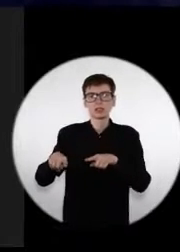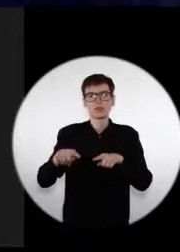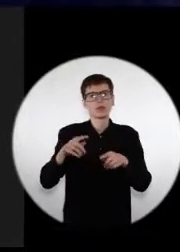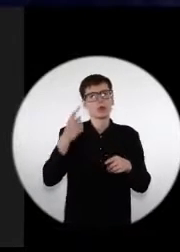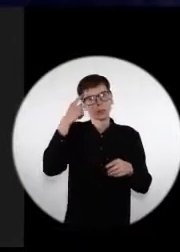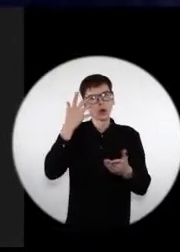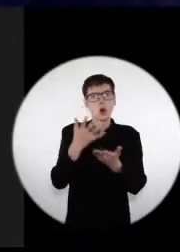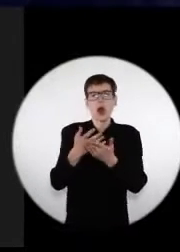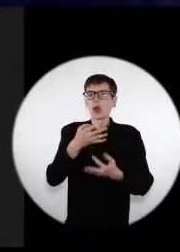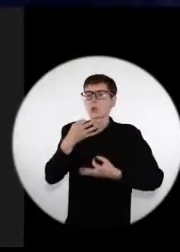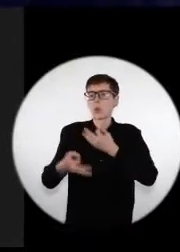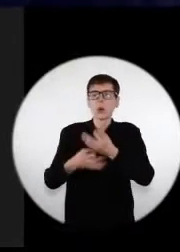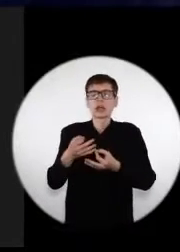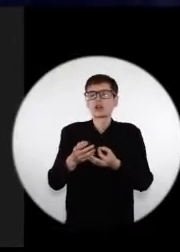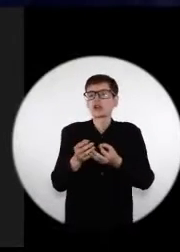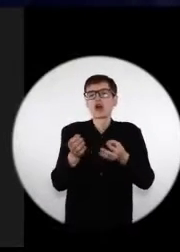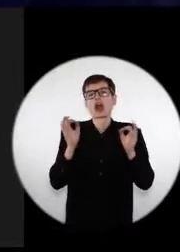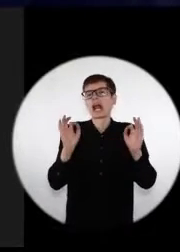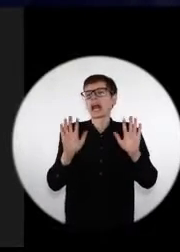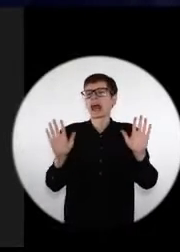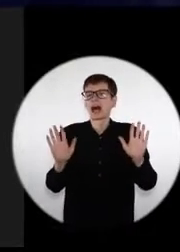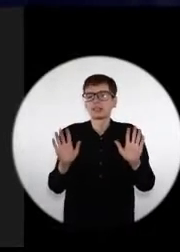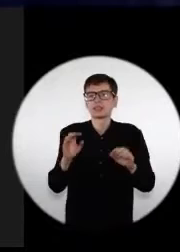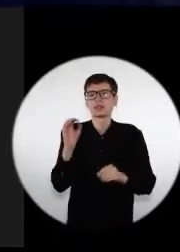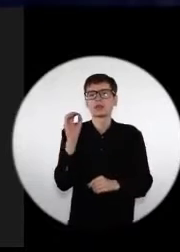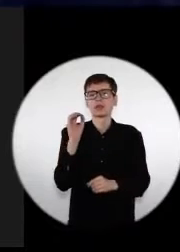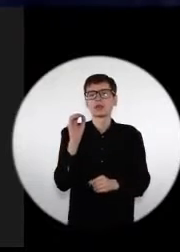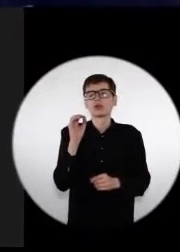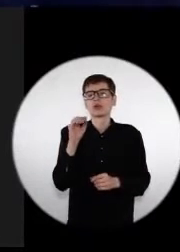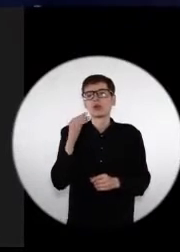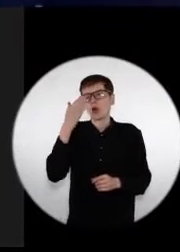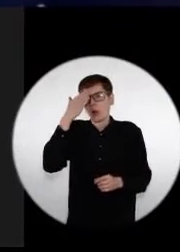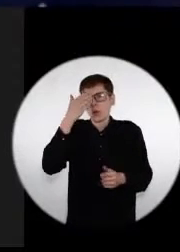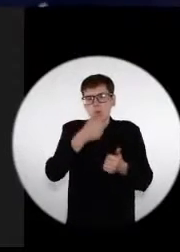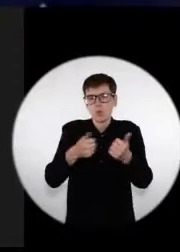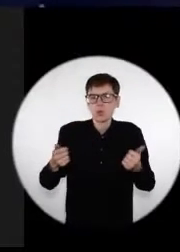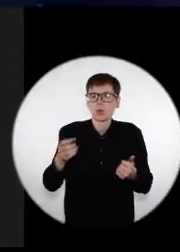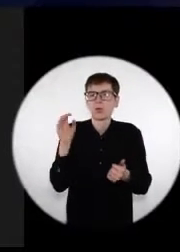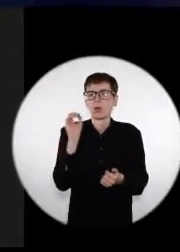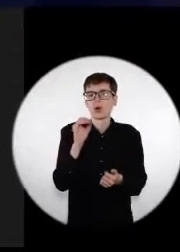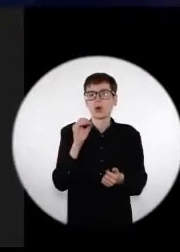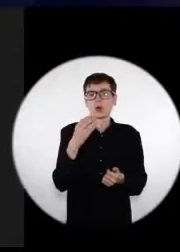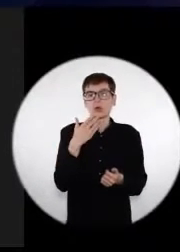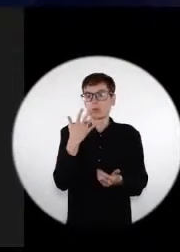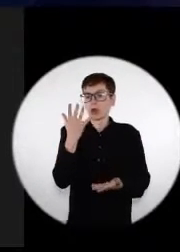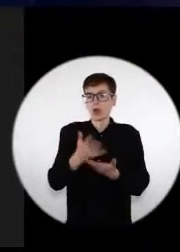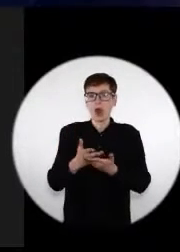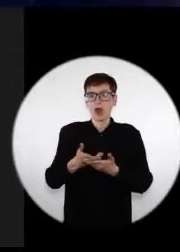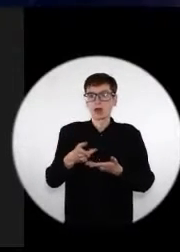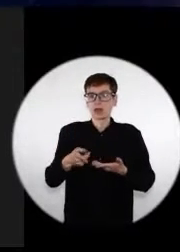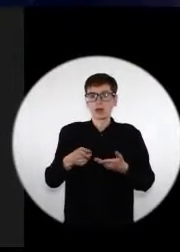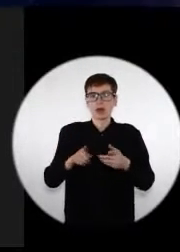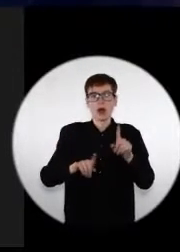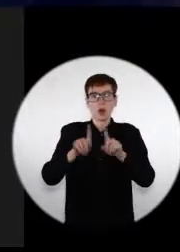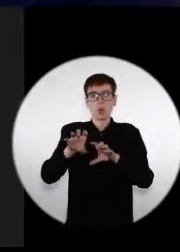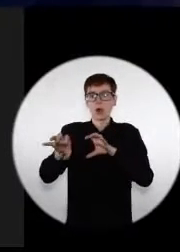le interesa marketer no pero encuentras desde colecciones de cuentos clásicos encuentras